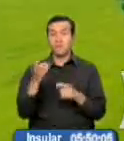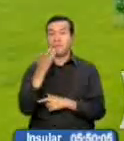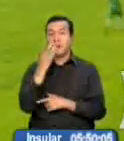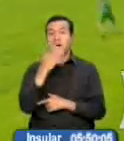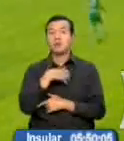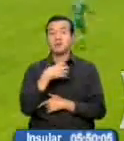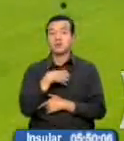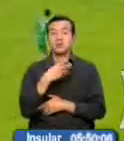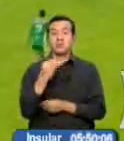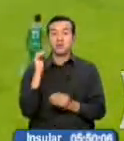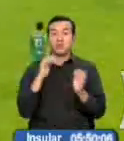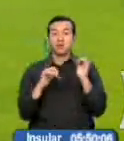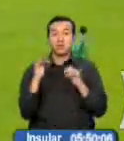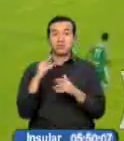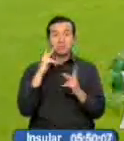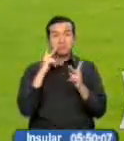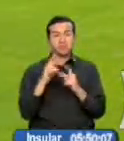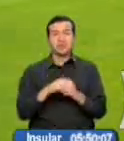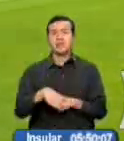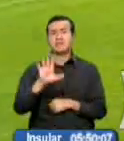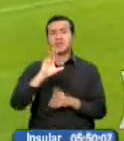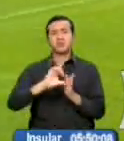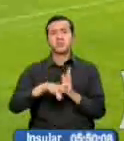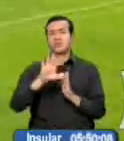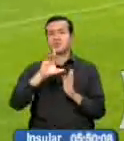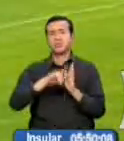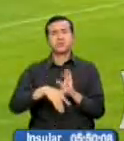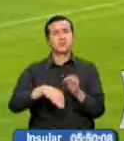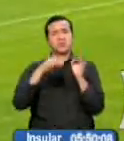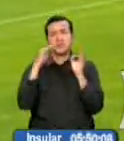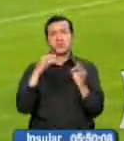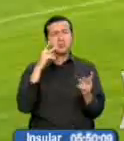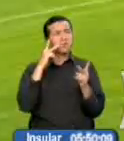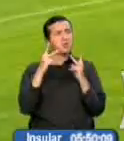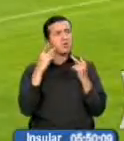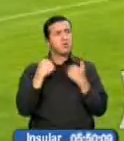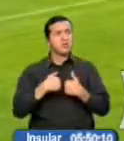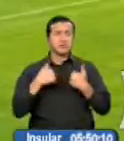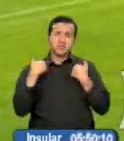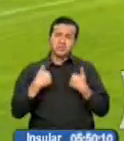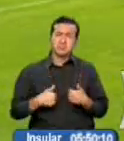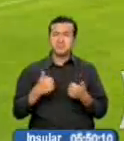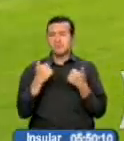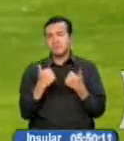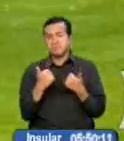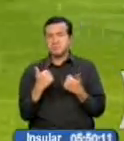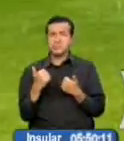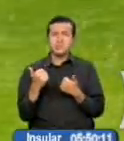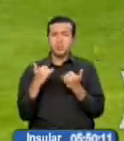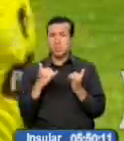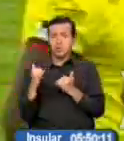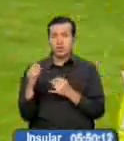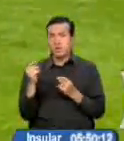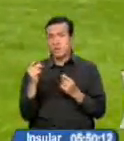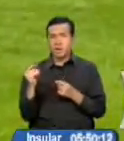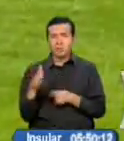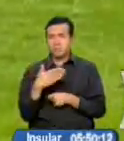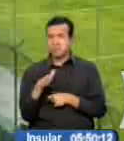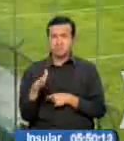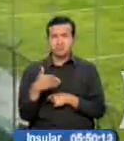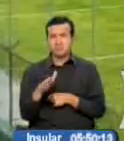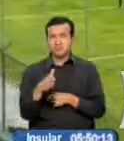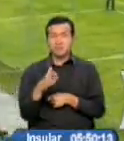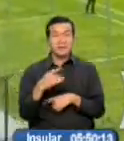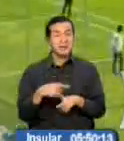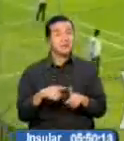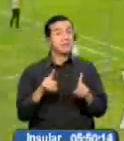Barcelona. Y le bastaron 5 minutos al equipo de Guillermo Almada, porque Mushurruna empezó bien con un juego de velocidad, de verticalidad,